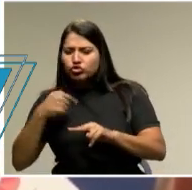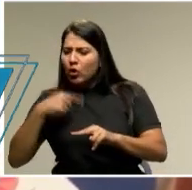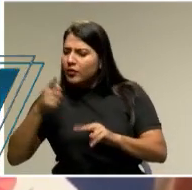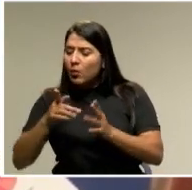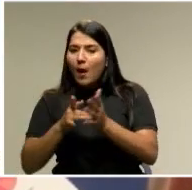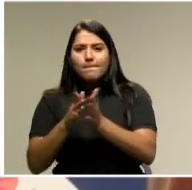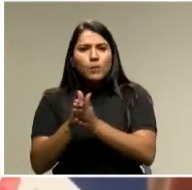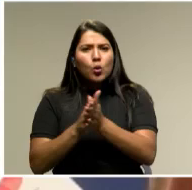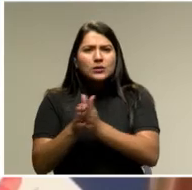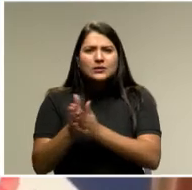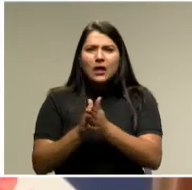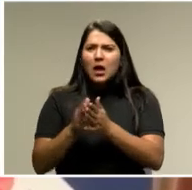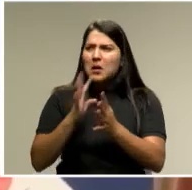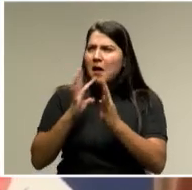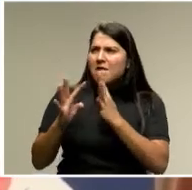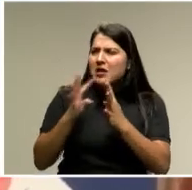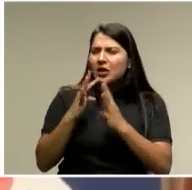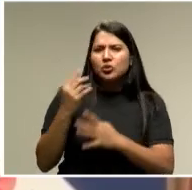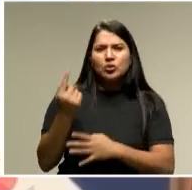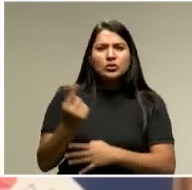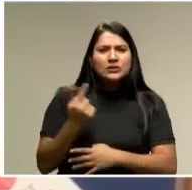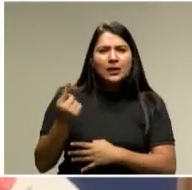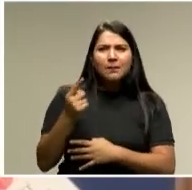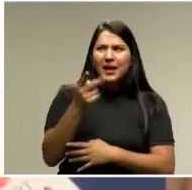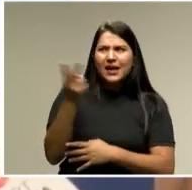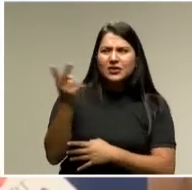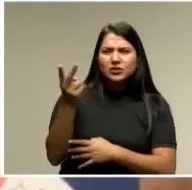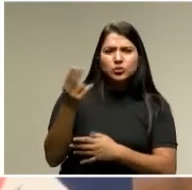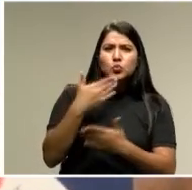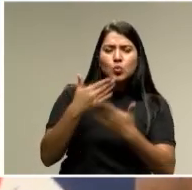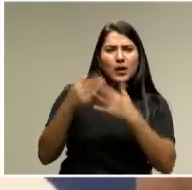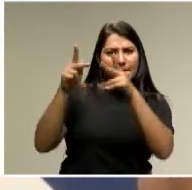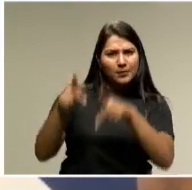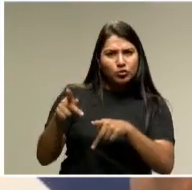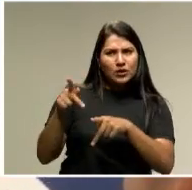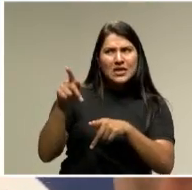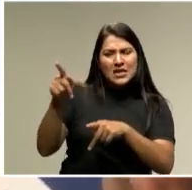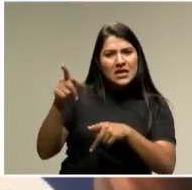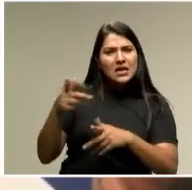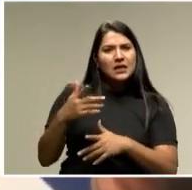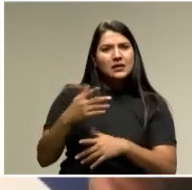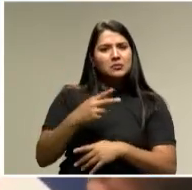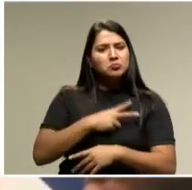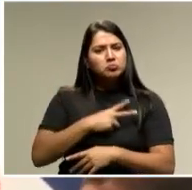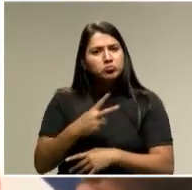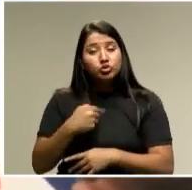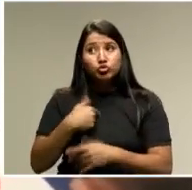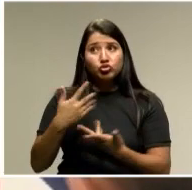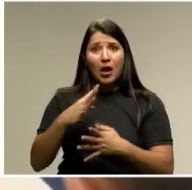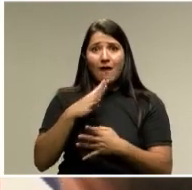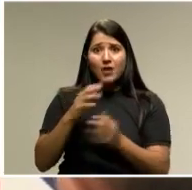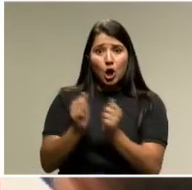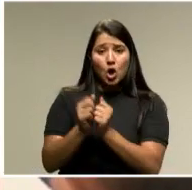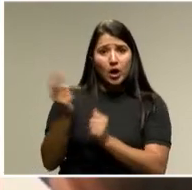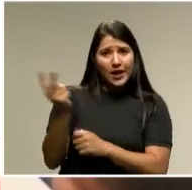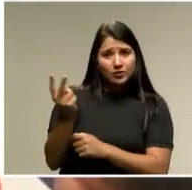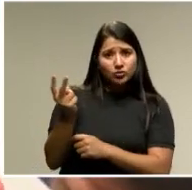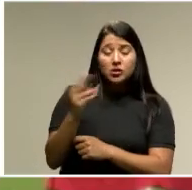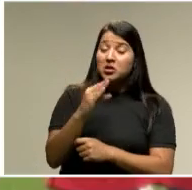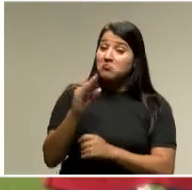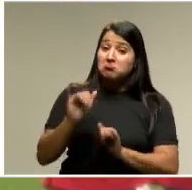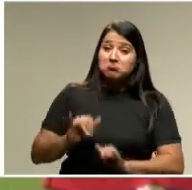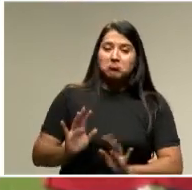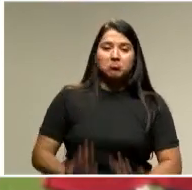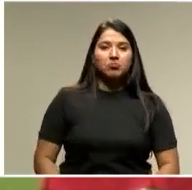provecho conversando de todo un poco, así que ellos son grandes personas y son muy abiertos y ya he conversado con ellos y ahí estamos, la